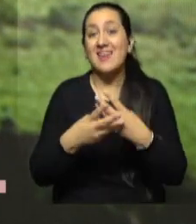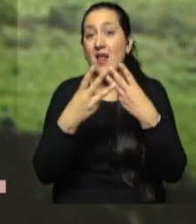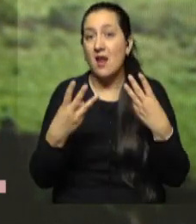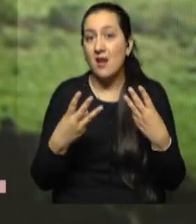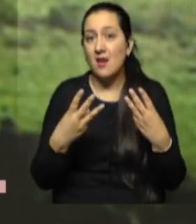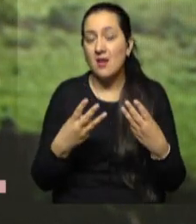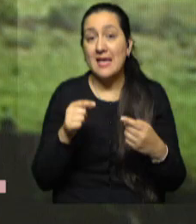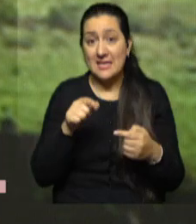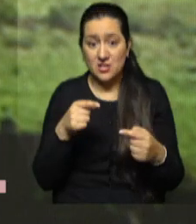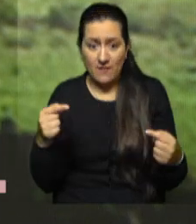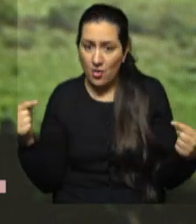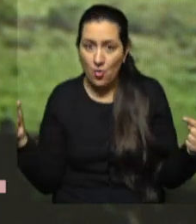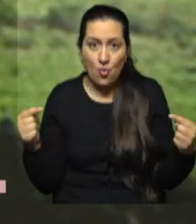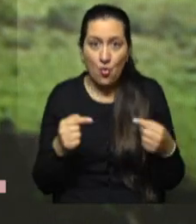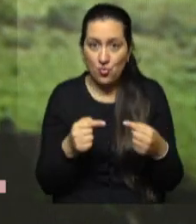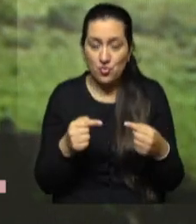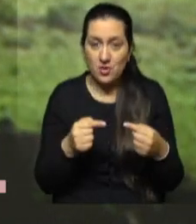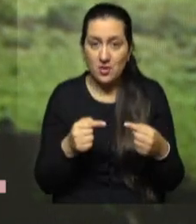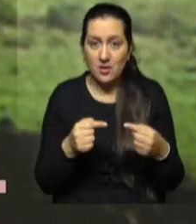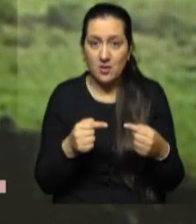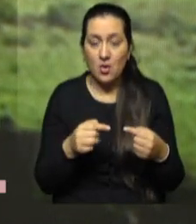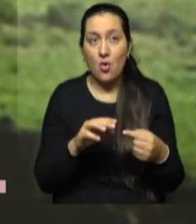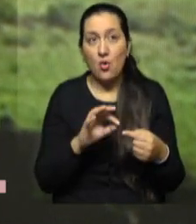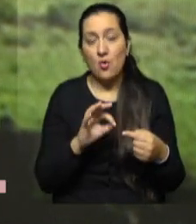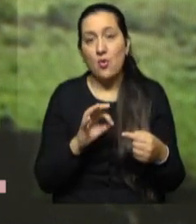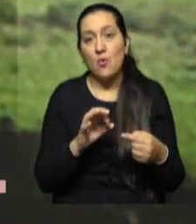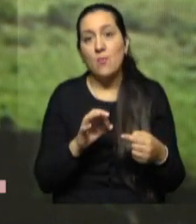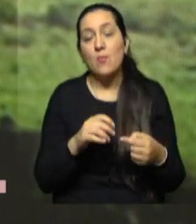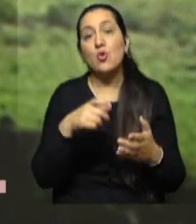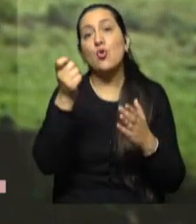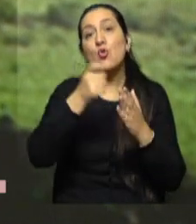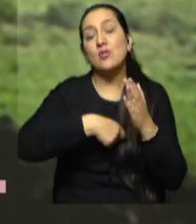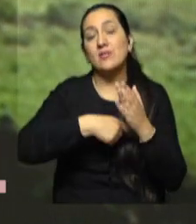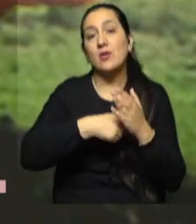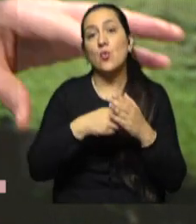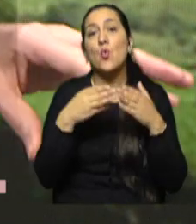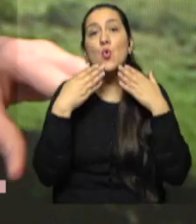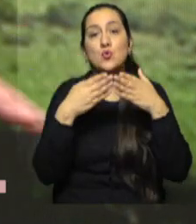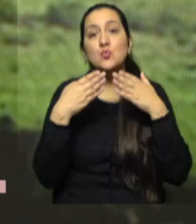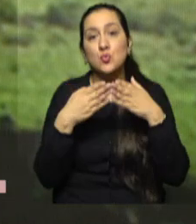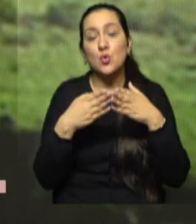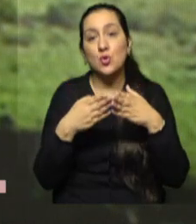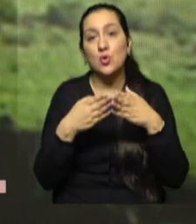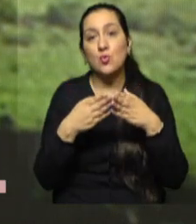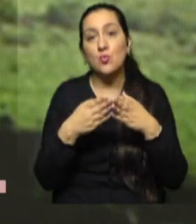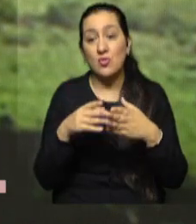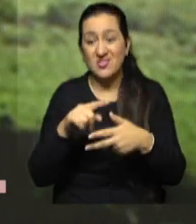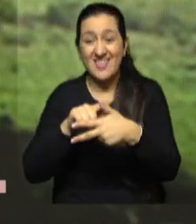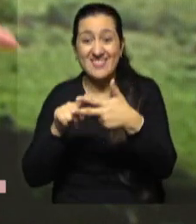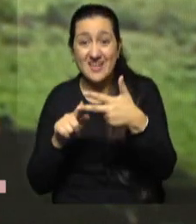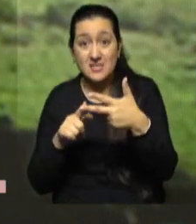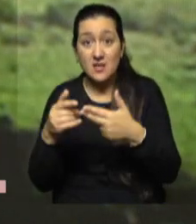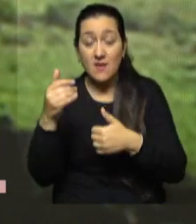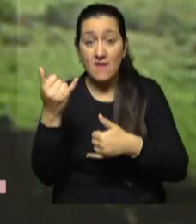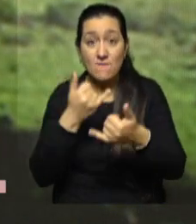se había opuesto según lo que tengo entendido había diferencias por contratar un consultor interno cuando tres informes internos